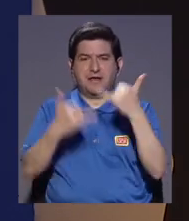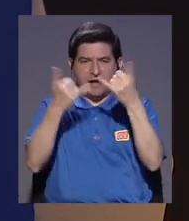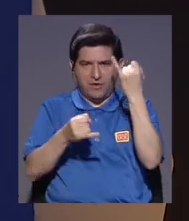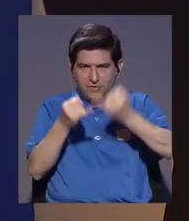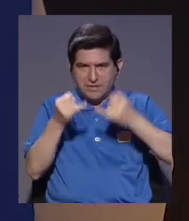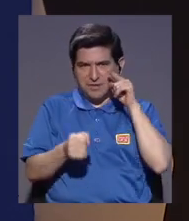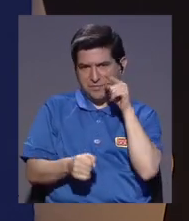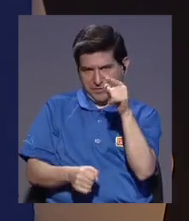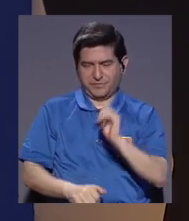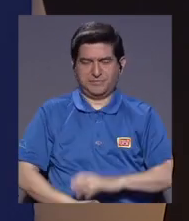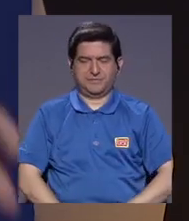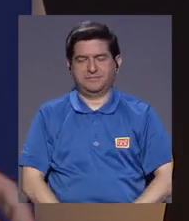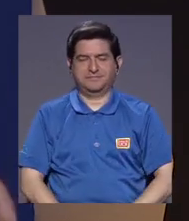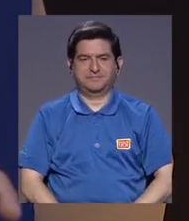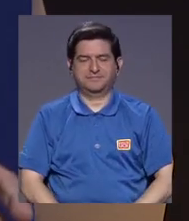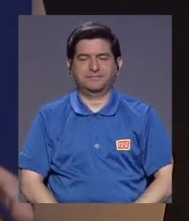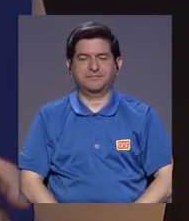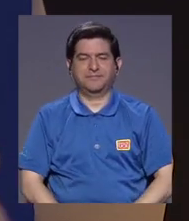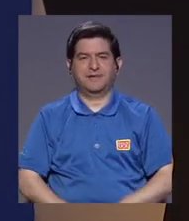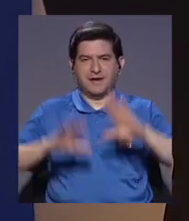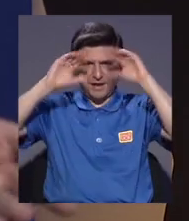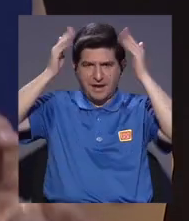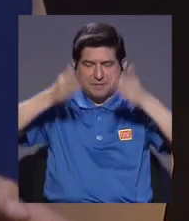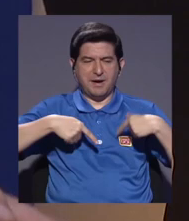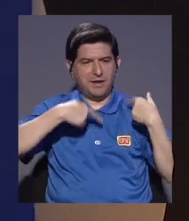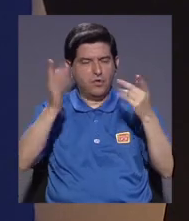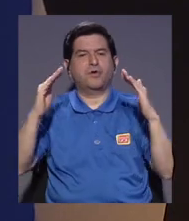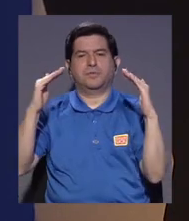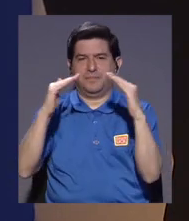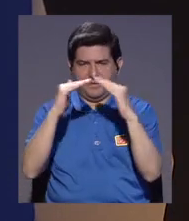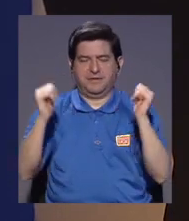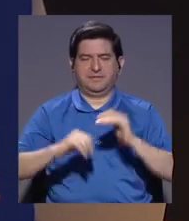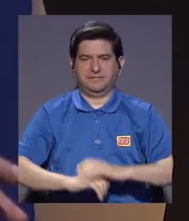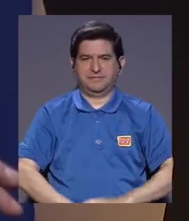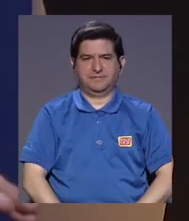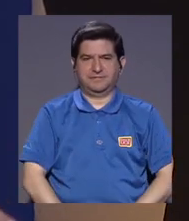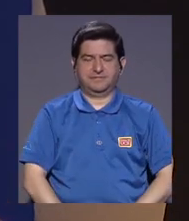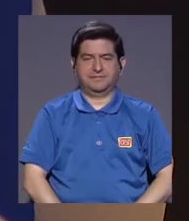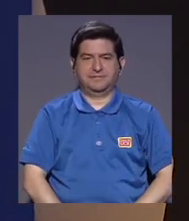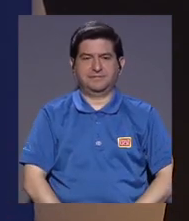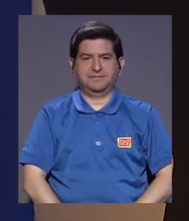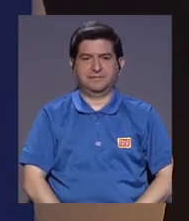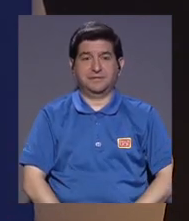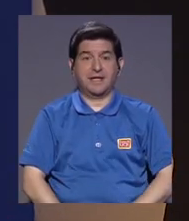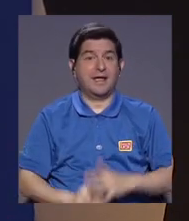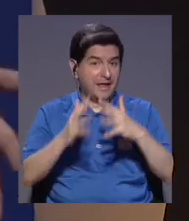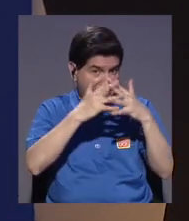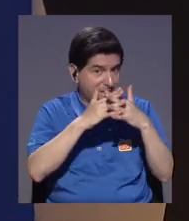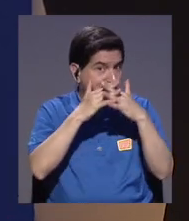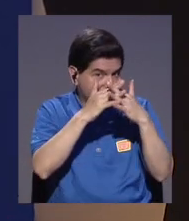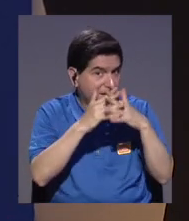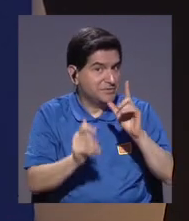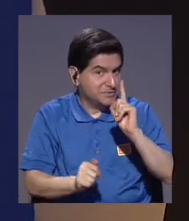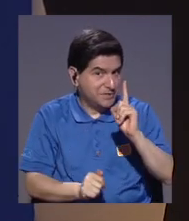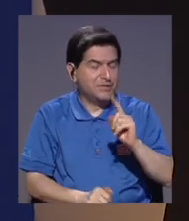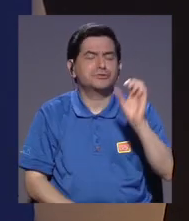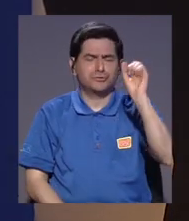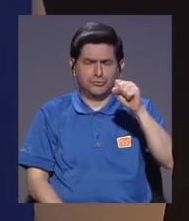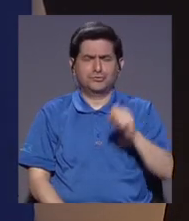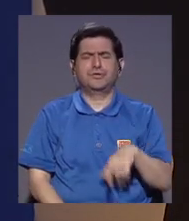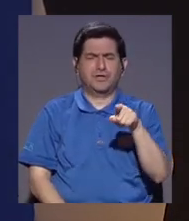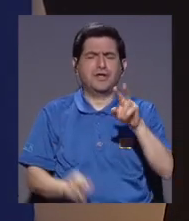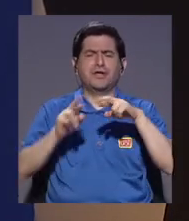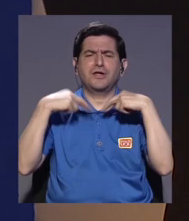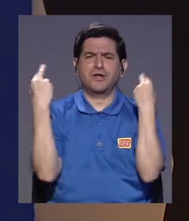ayudarme a terminar de contarla el embajador llega a la casa casualmente de vendedores dos y el embajador de eeuu y